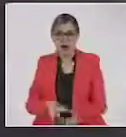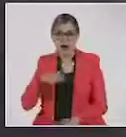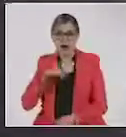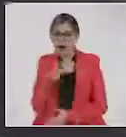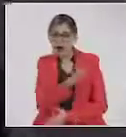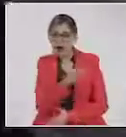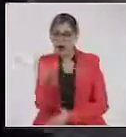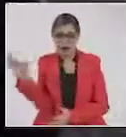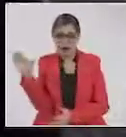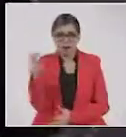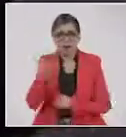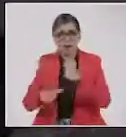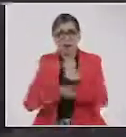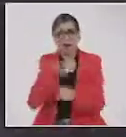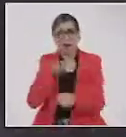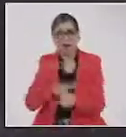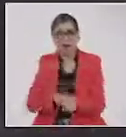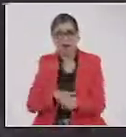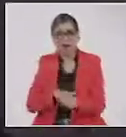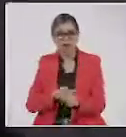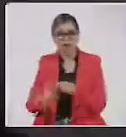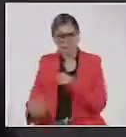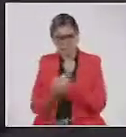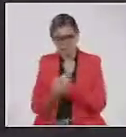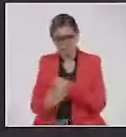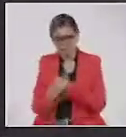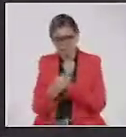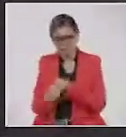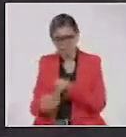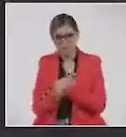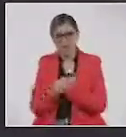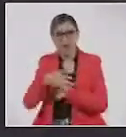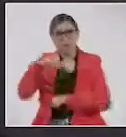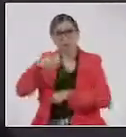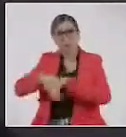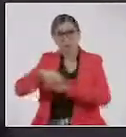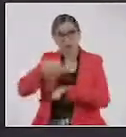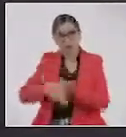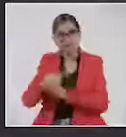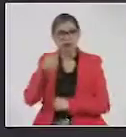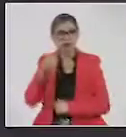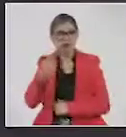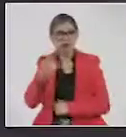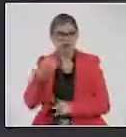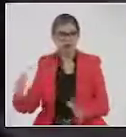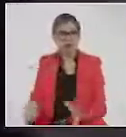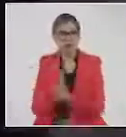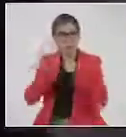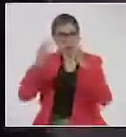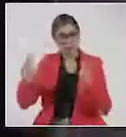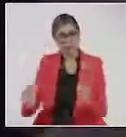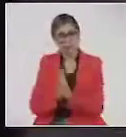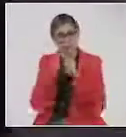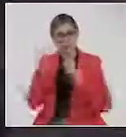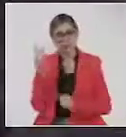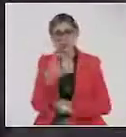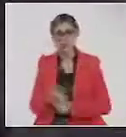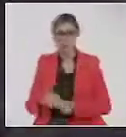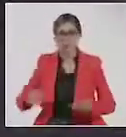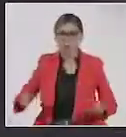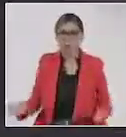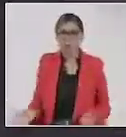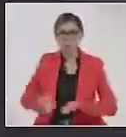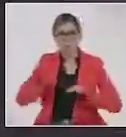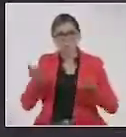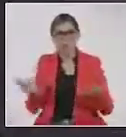en la naturaleza, resguardándose mientras ocurría esta lucha, ¿no?, debido a que la danza, la representación de los